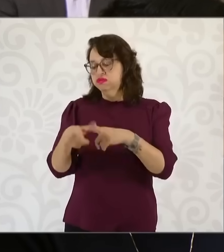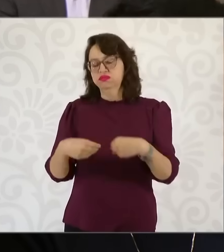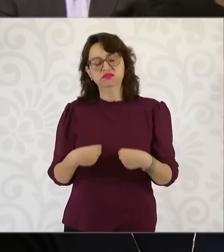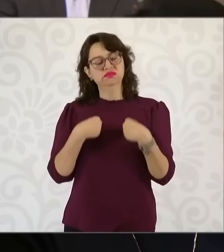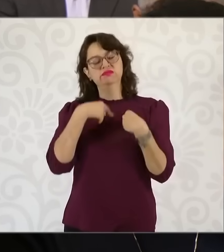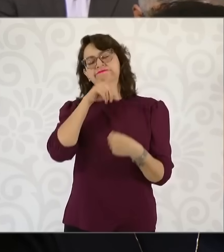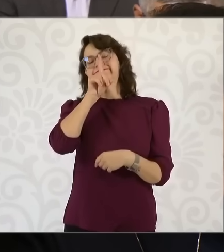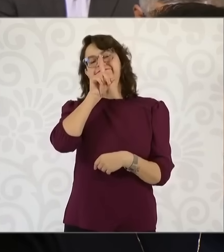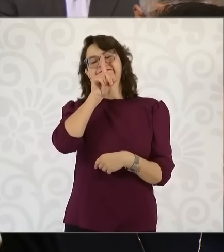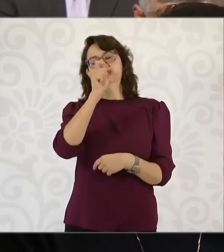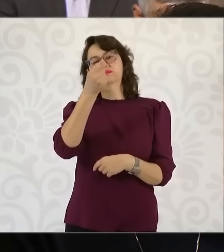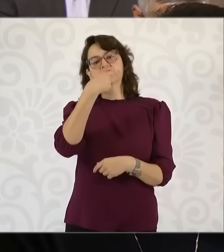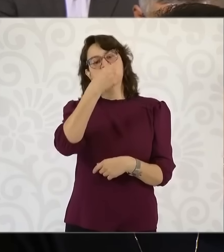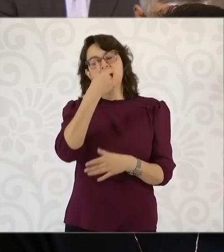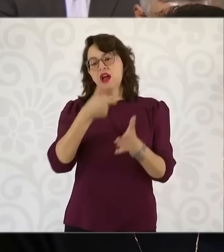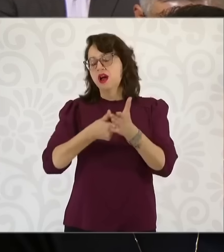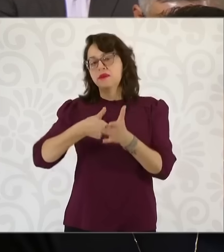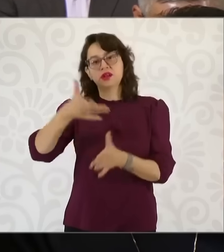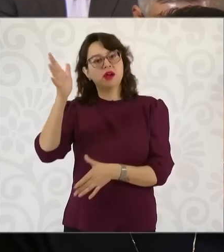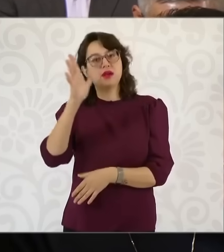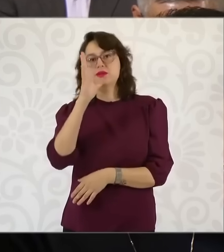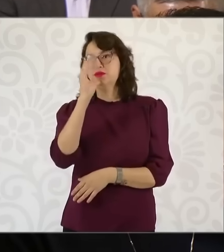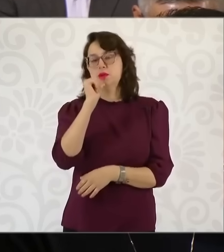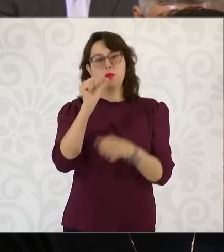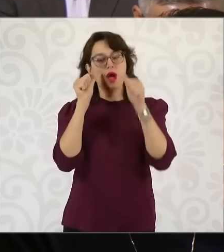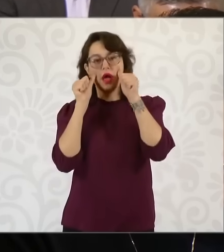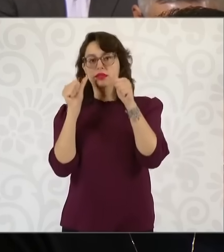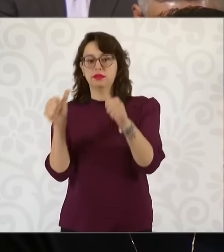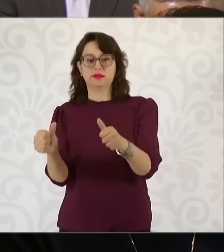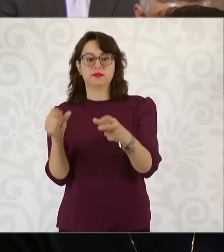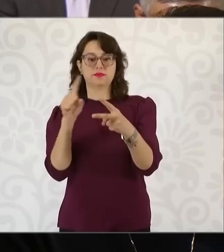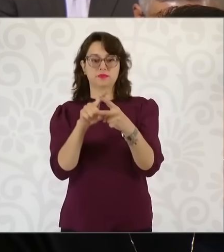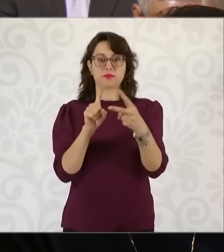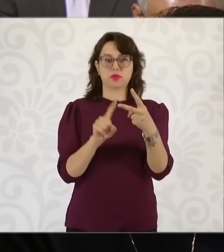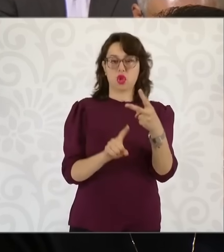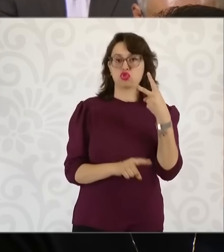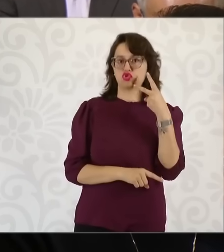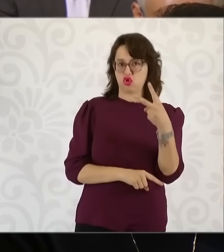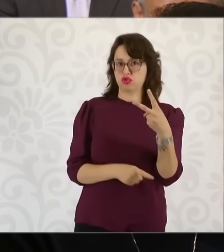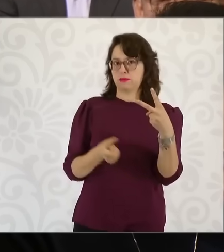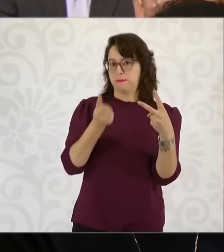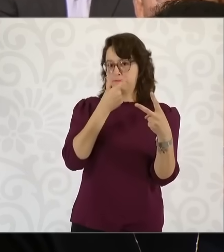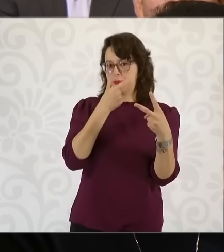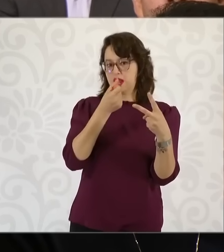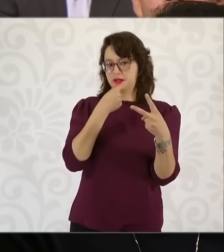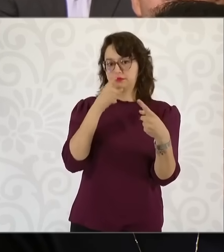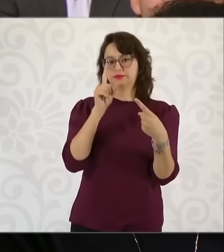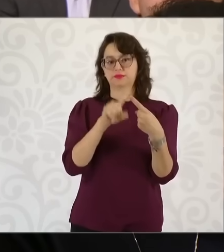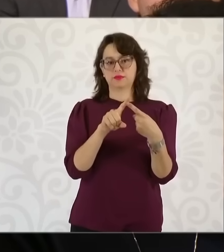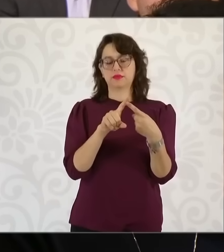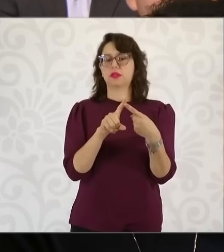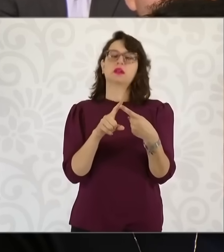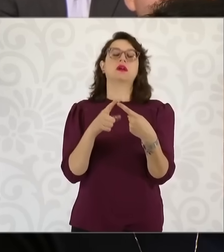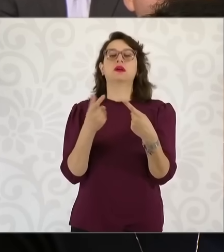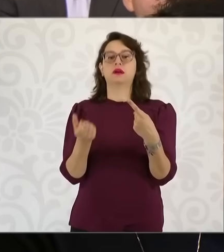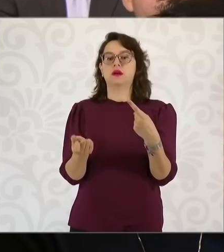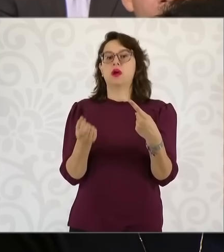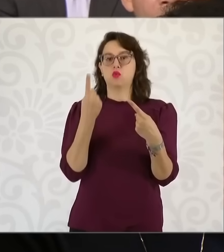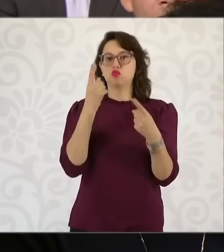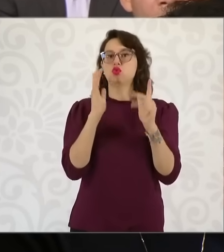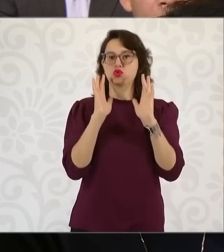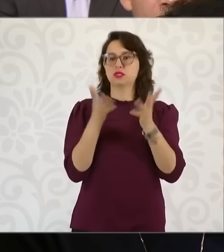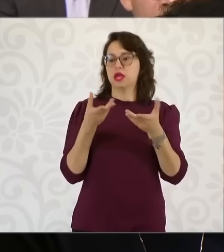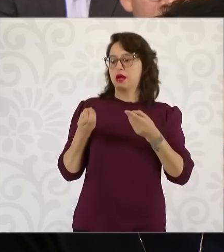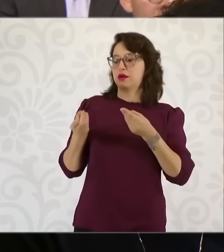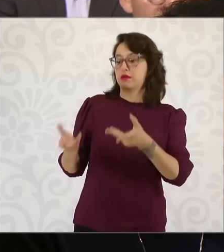porque sus medicamentos eran muy costosos. Dos de ellos, uno sí se le brindó, que fue el Ridisplan. Él continúa siendo